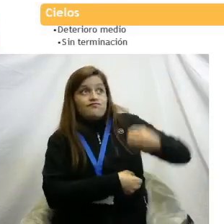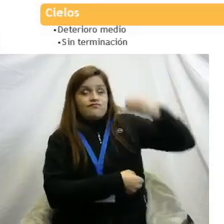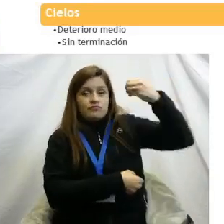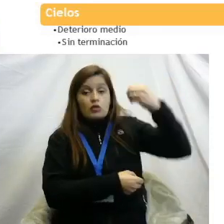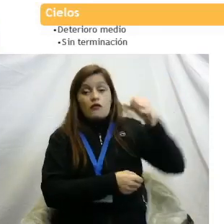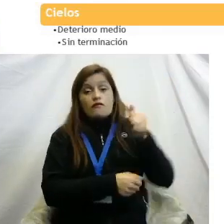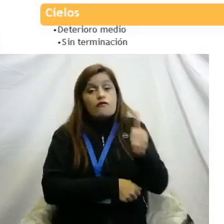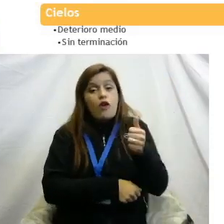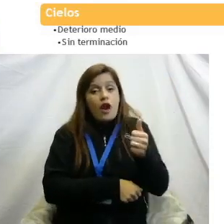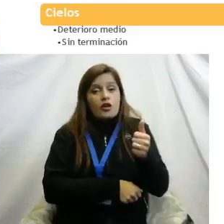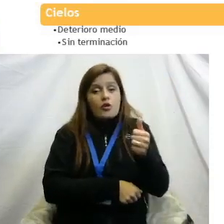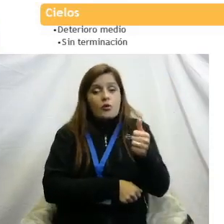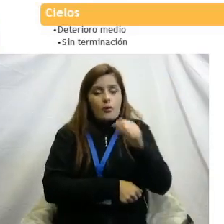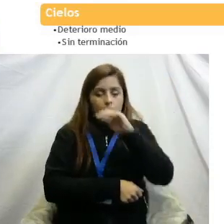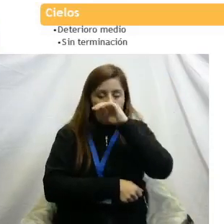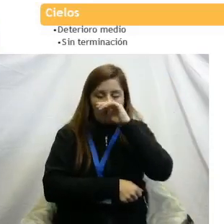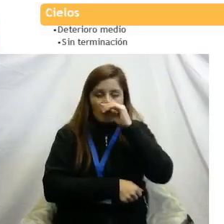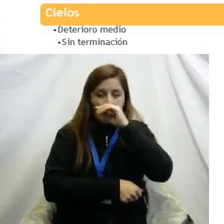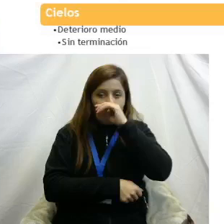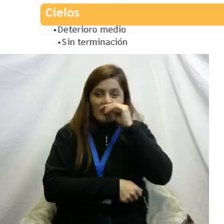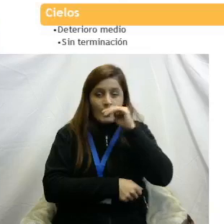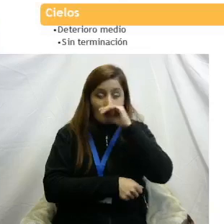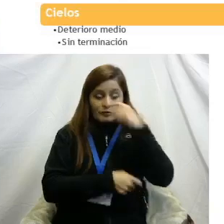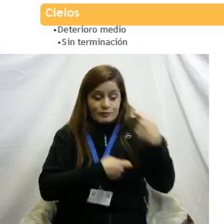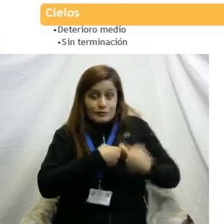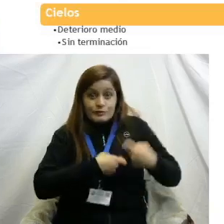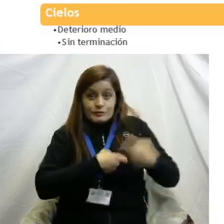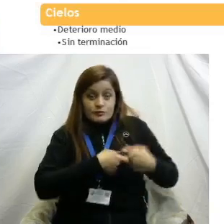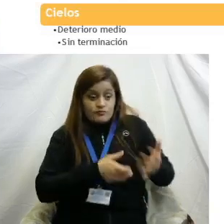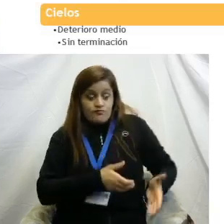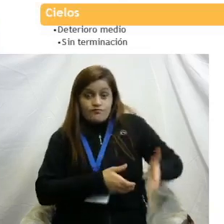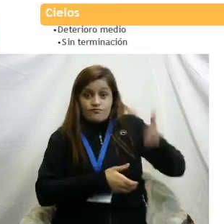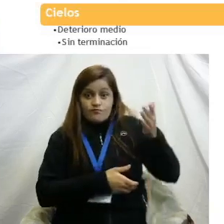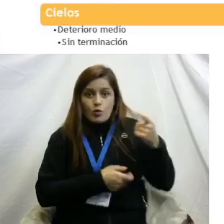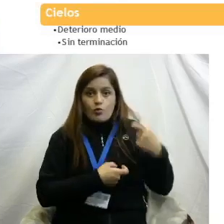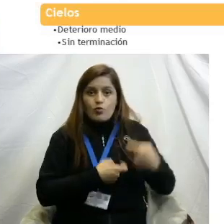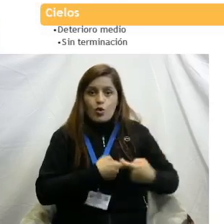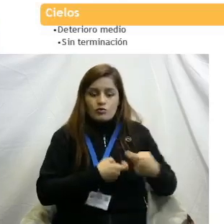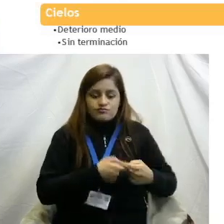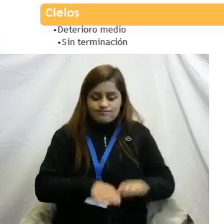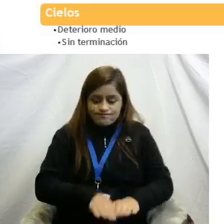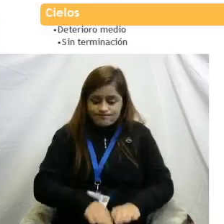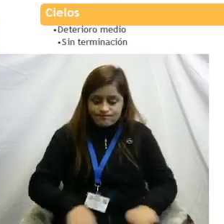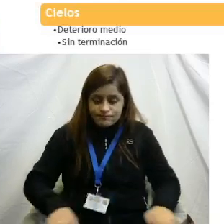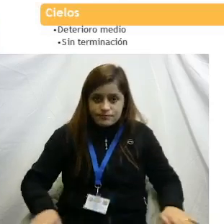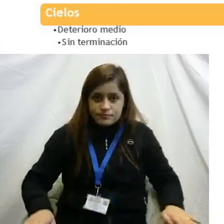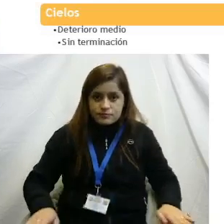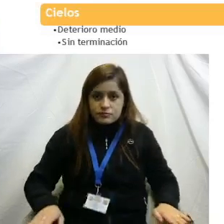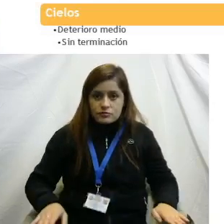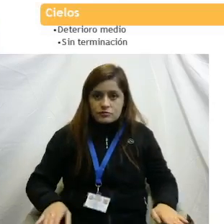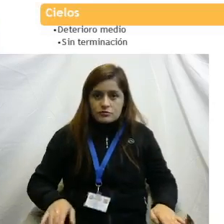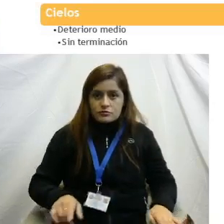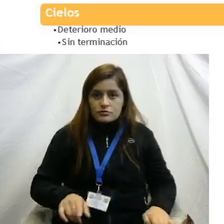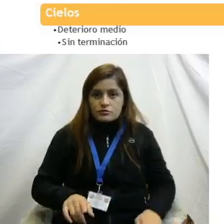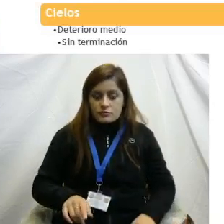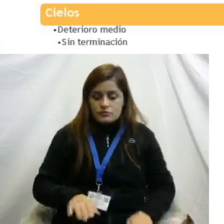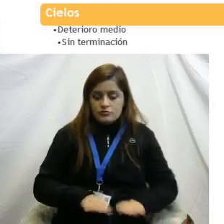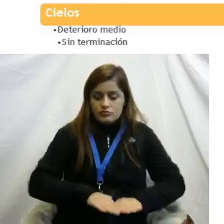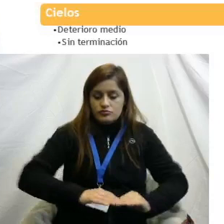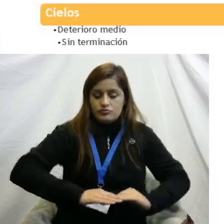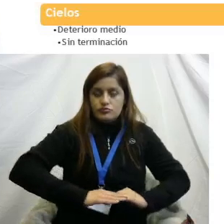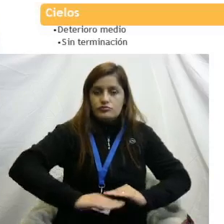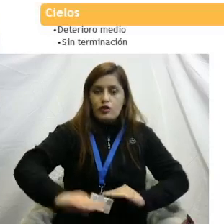buen estado, el hormigón y el revestimiento, o sea, el piso está solo el hormigón sin